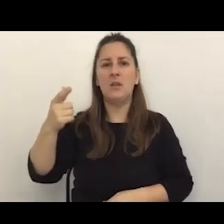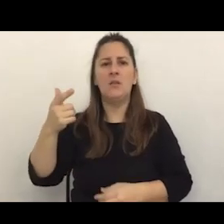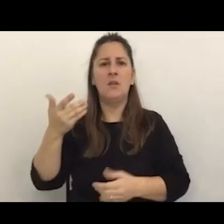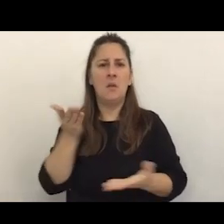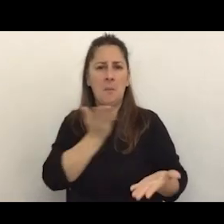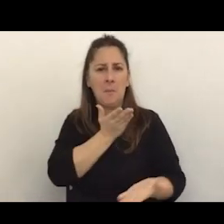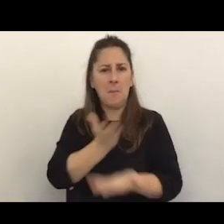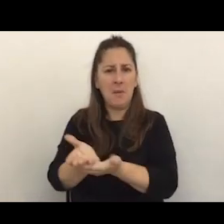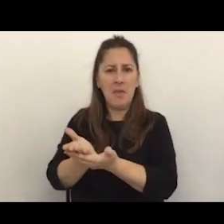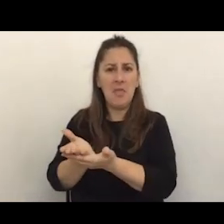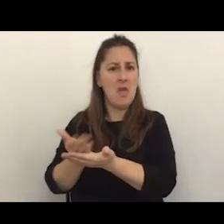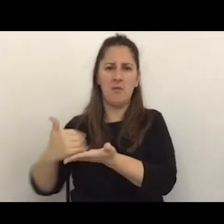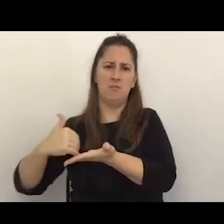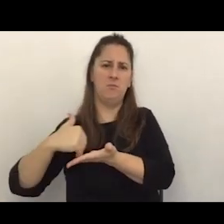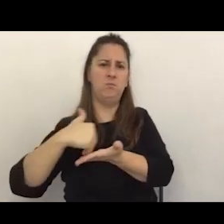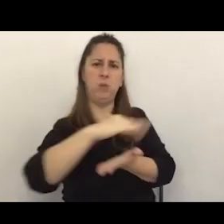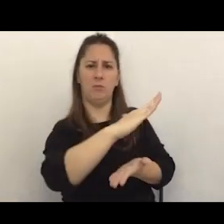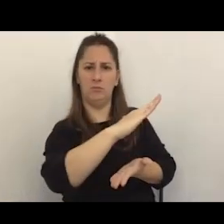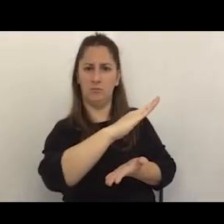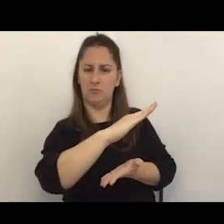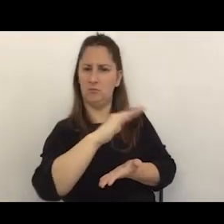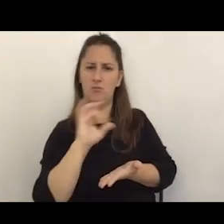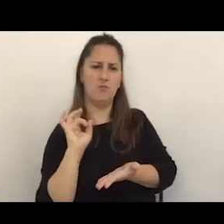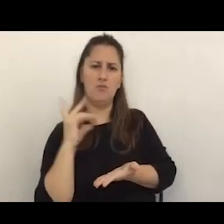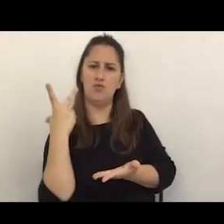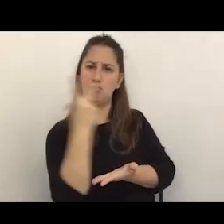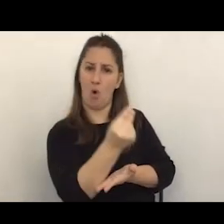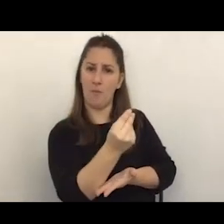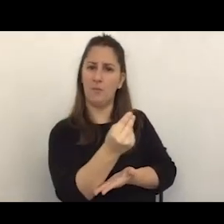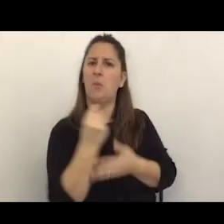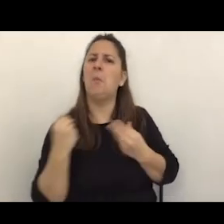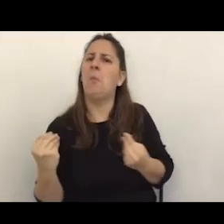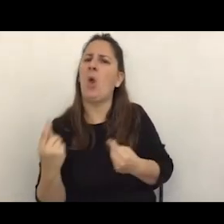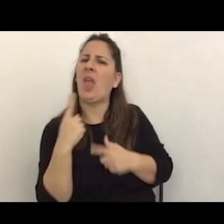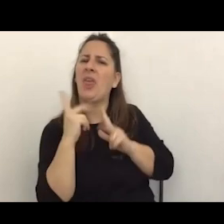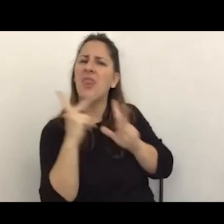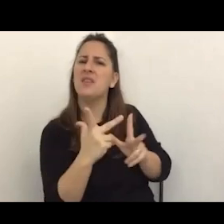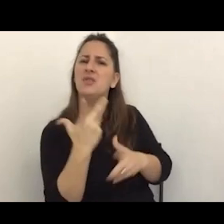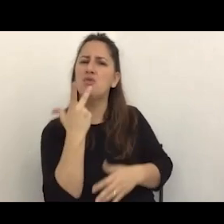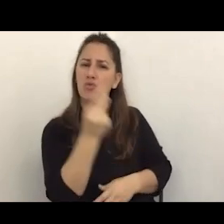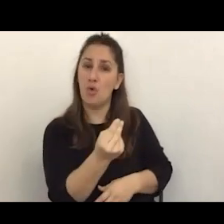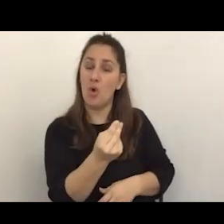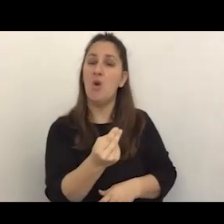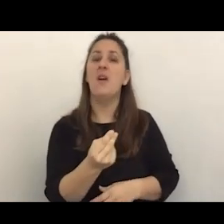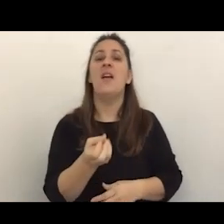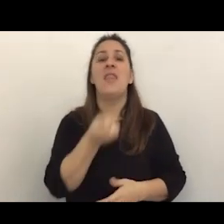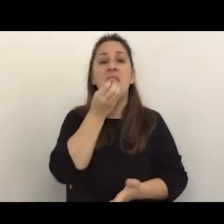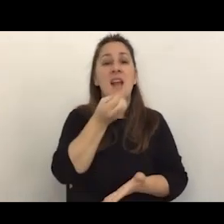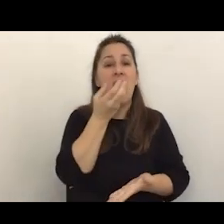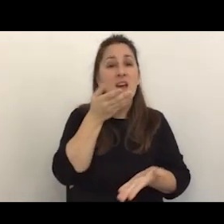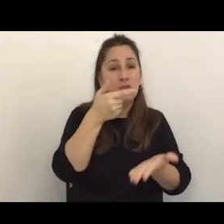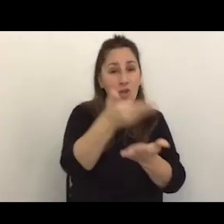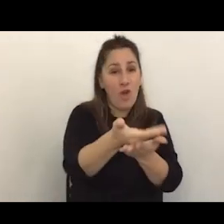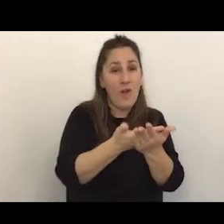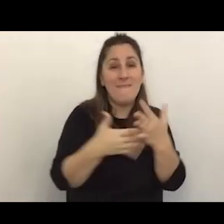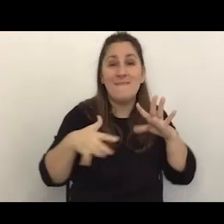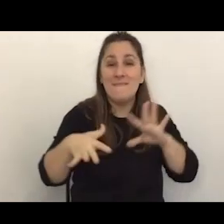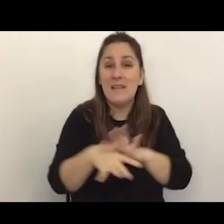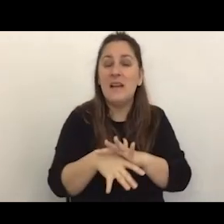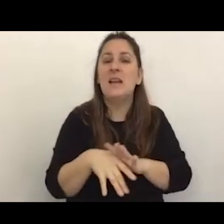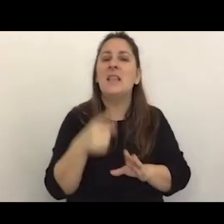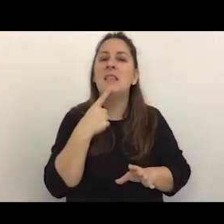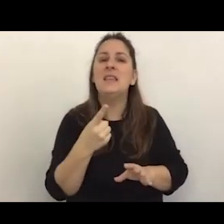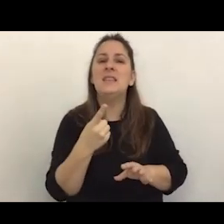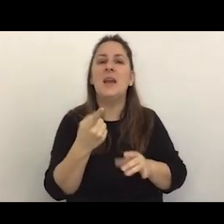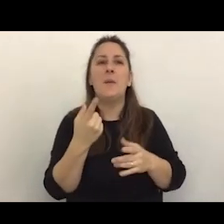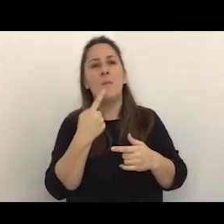declarativa de certeza. ¿Por qué? Porque la acción declarativa de certeza tiende a hacer cesar la